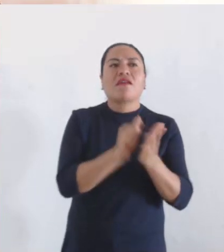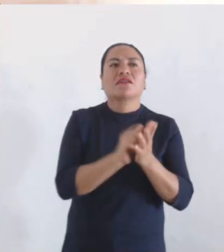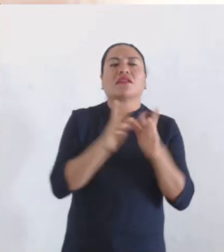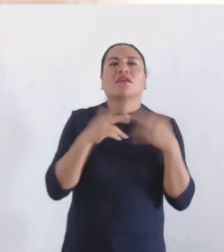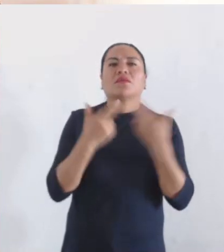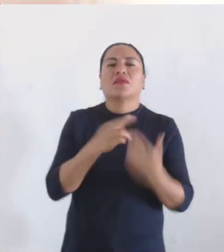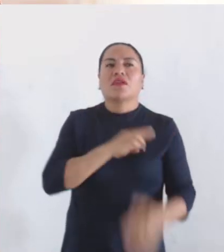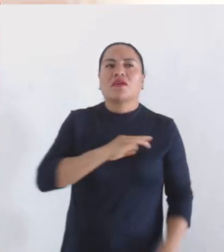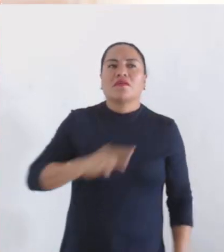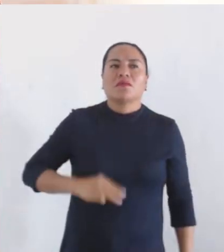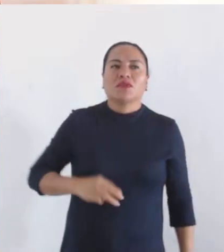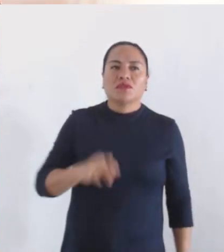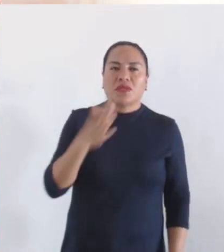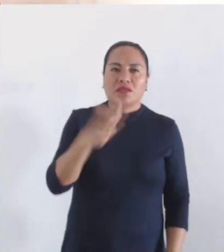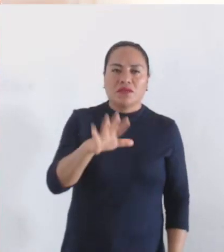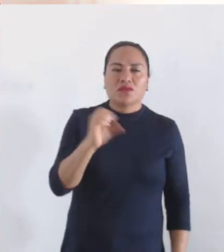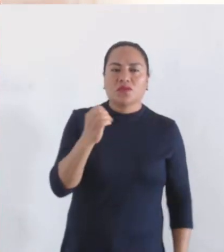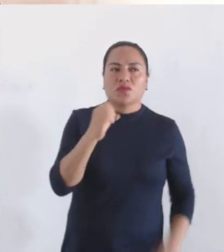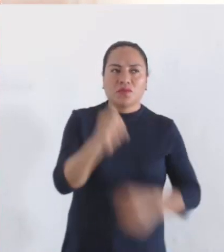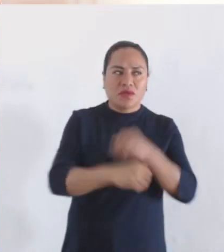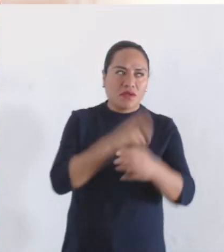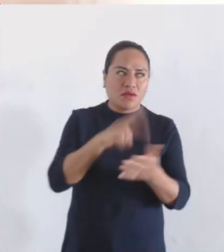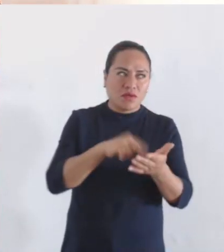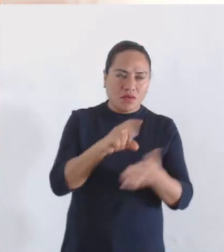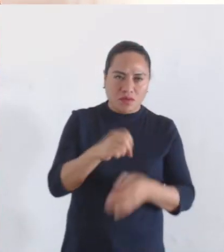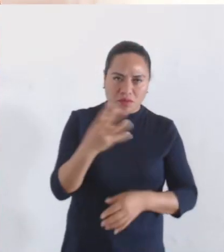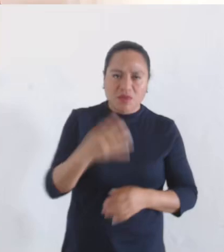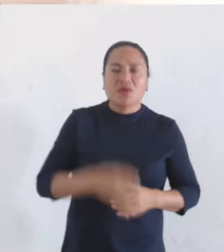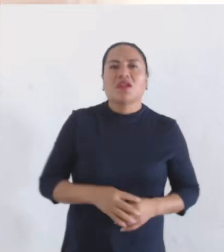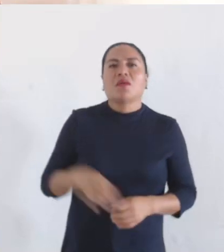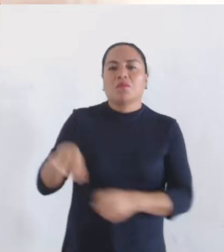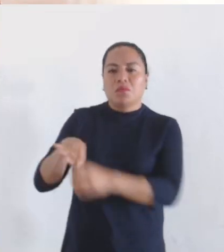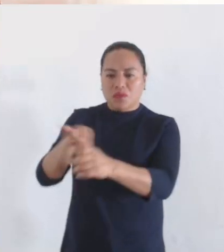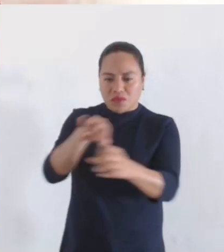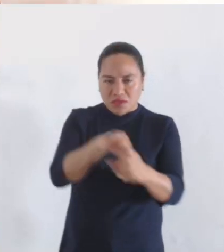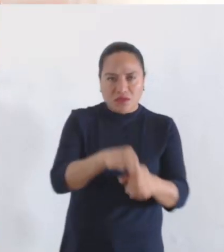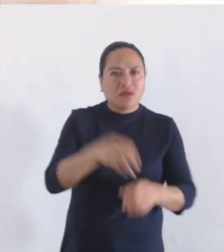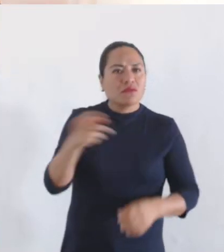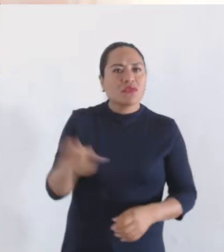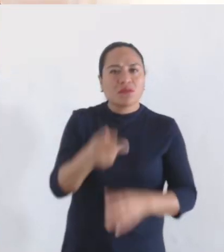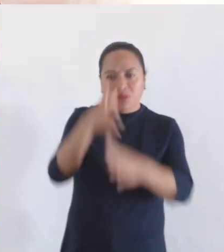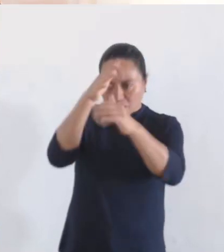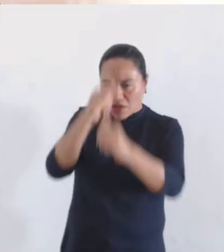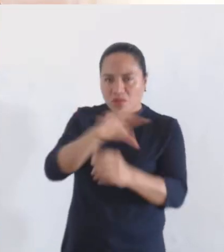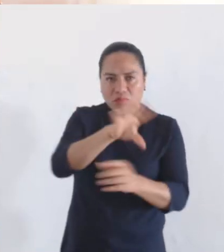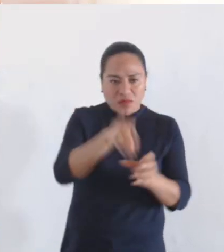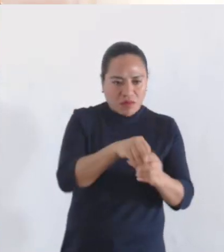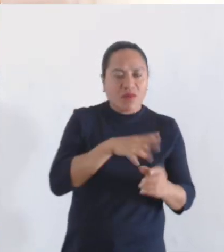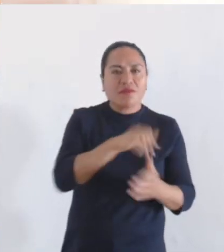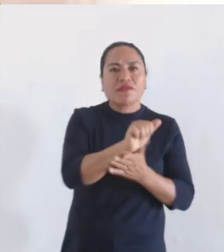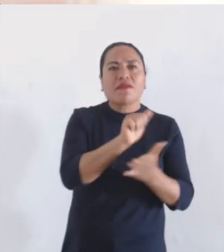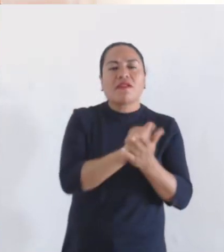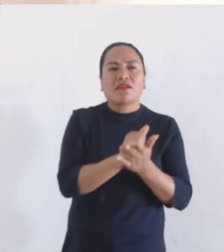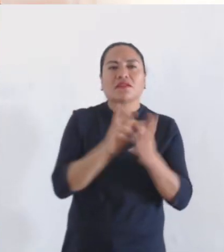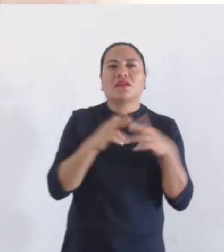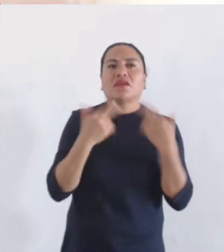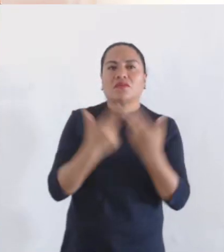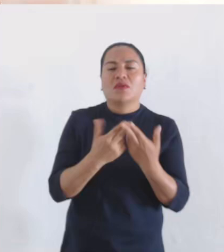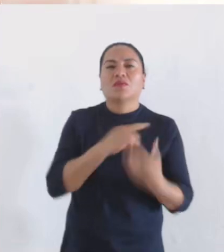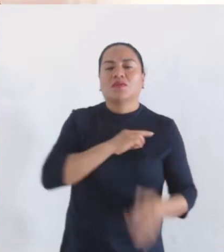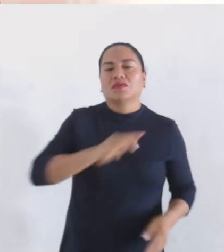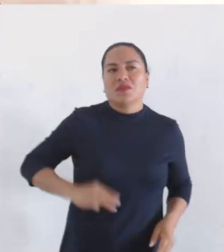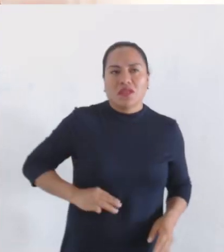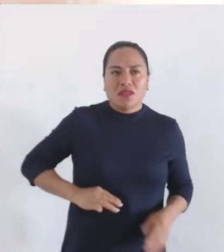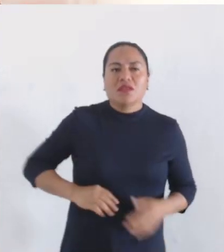Cabildo, de fecha 10 de octubre de 2024. En votación económica, se pregunta si es de aprobarse el contenido del acta de la sesión